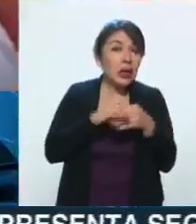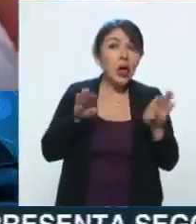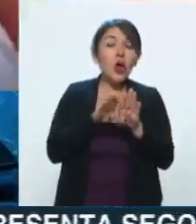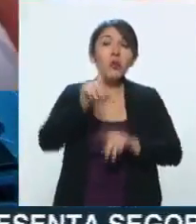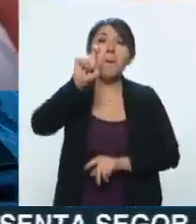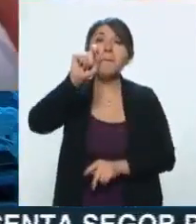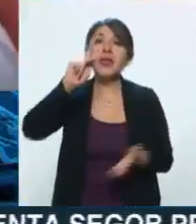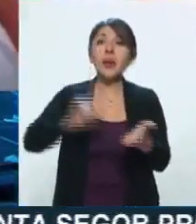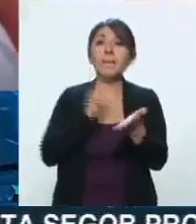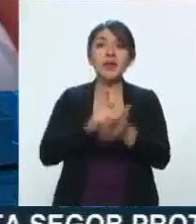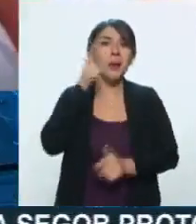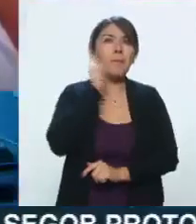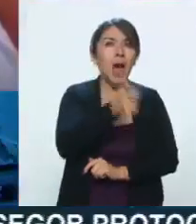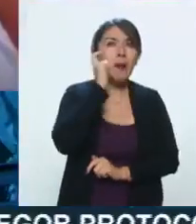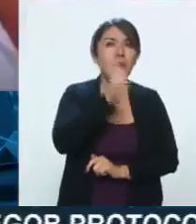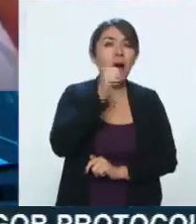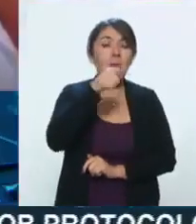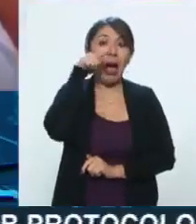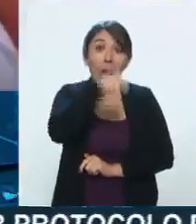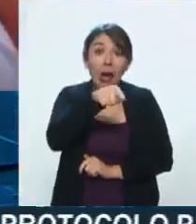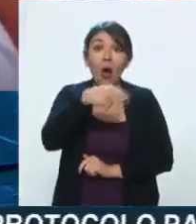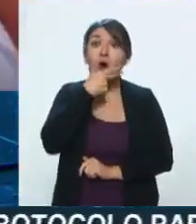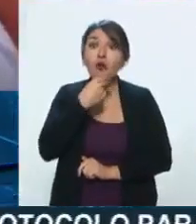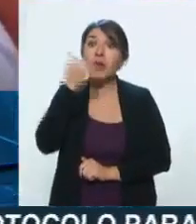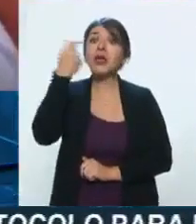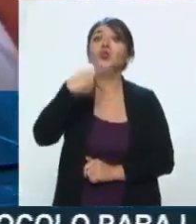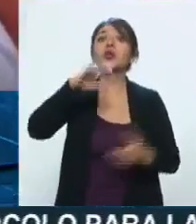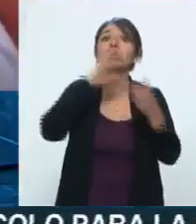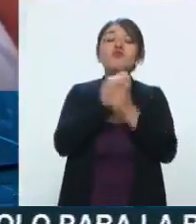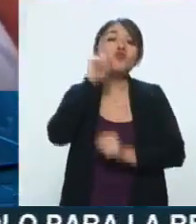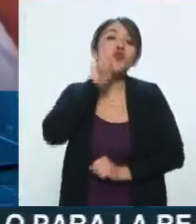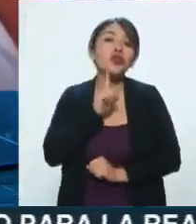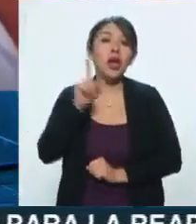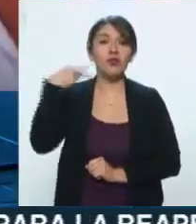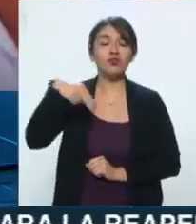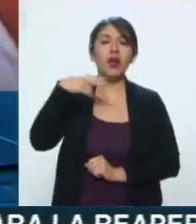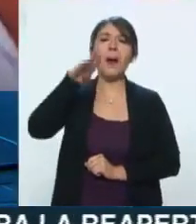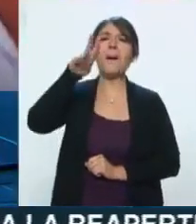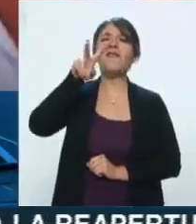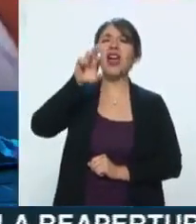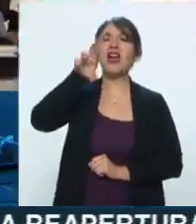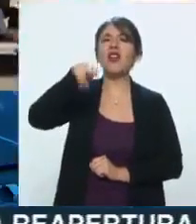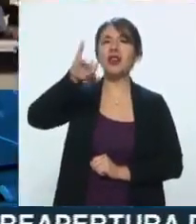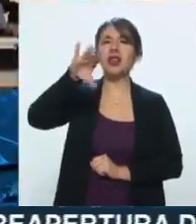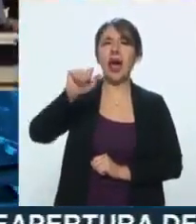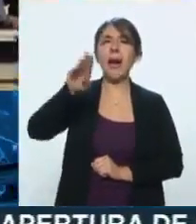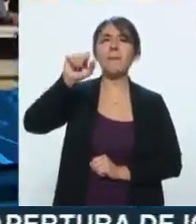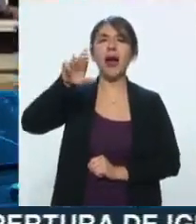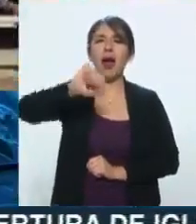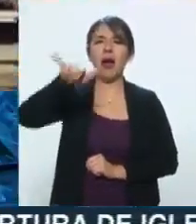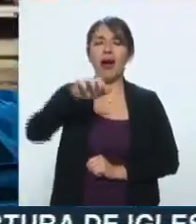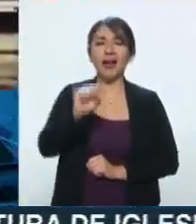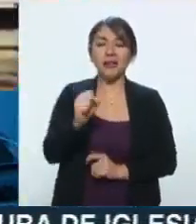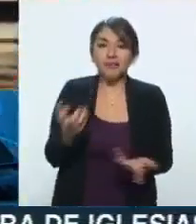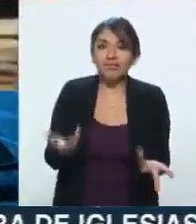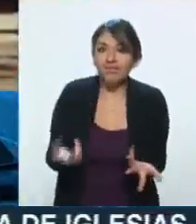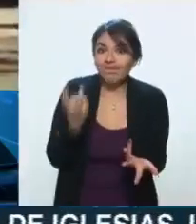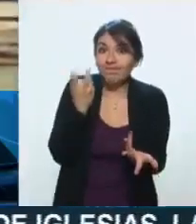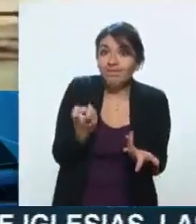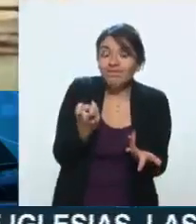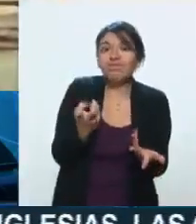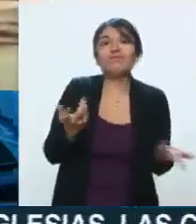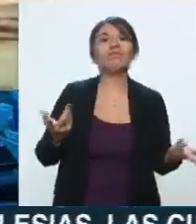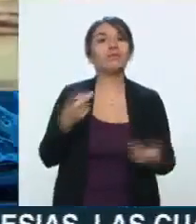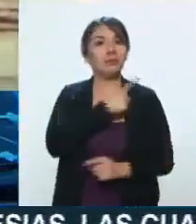20 tiros, ¿no? A él y a su esposa, como ya mencionabas, Verónica Barajas. Entonces, aquí hay